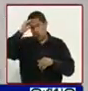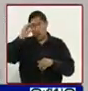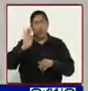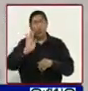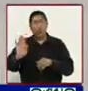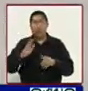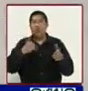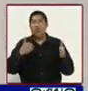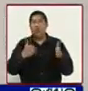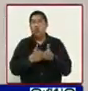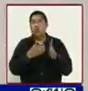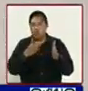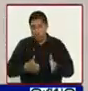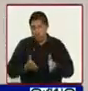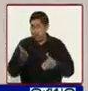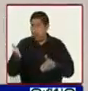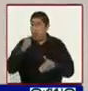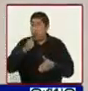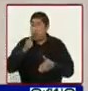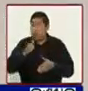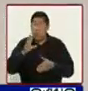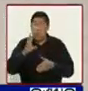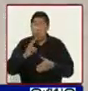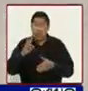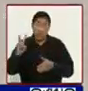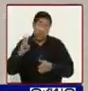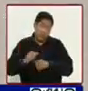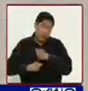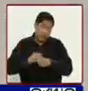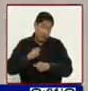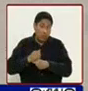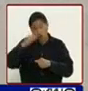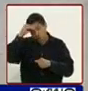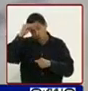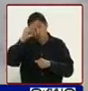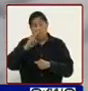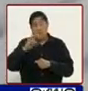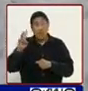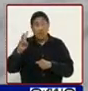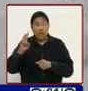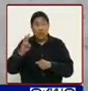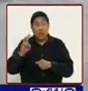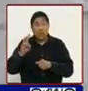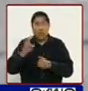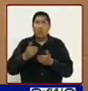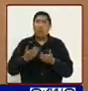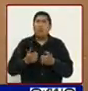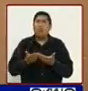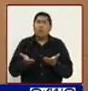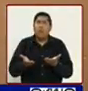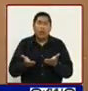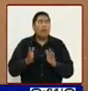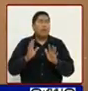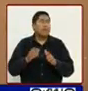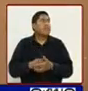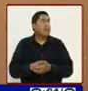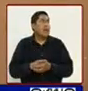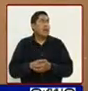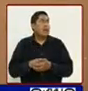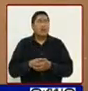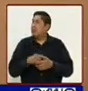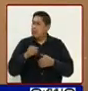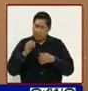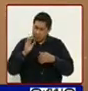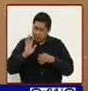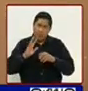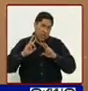su vecino. La víctima tiene 62 años. El agresor tiene 27 años. ¿Se sabe en qué circunstancias ha pasado esto? Está